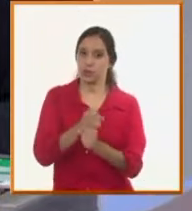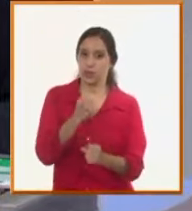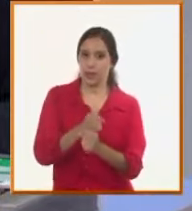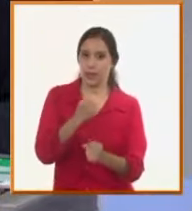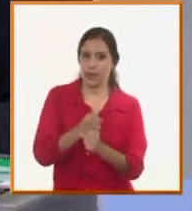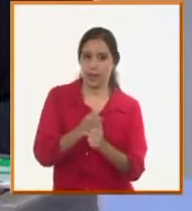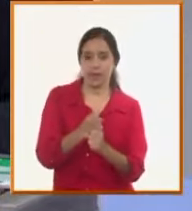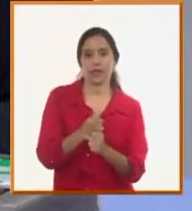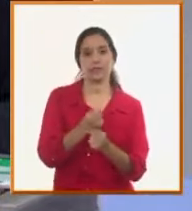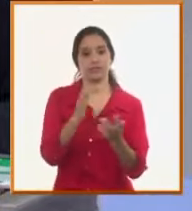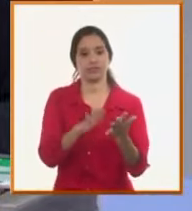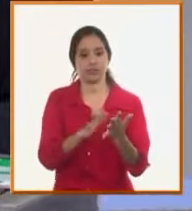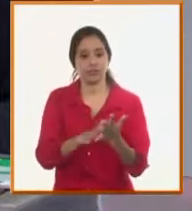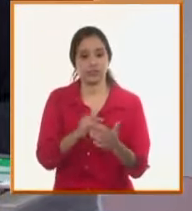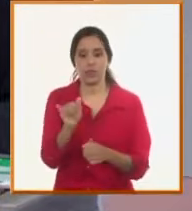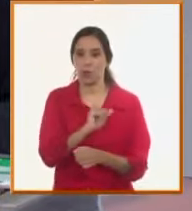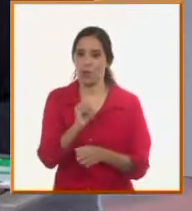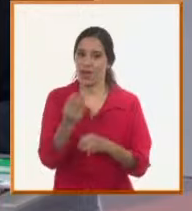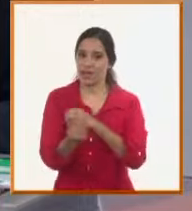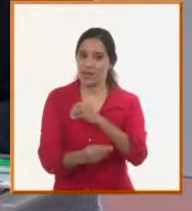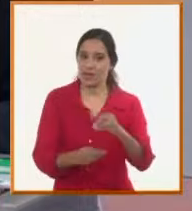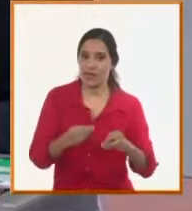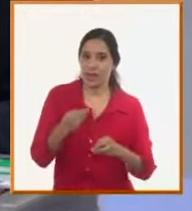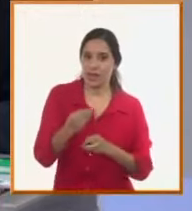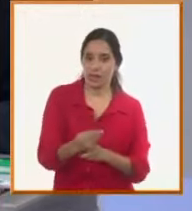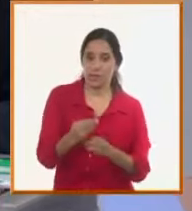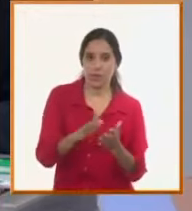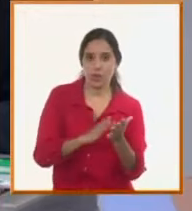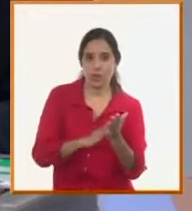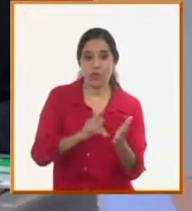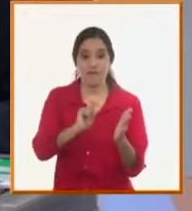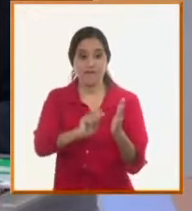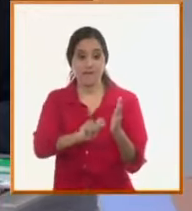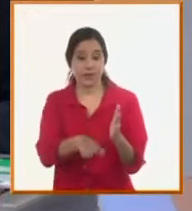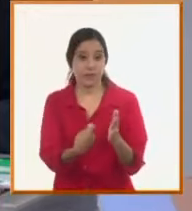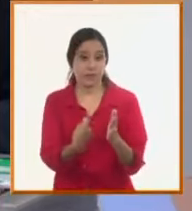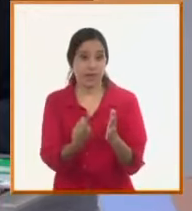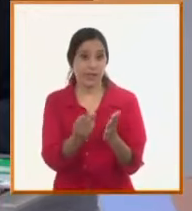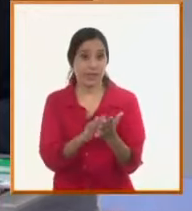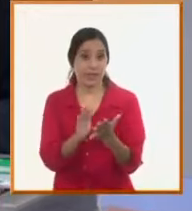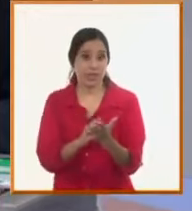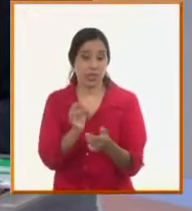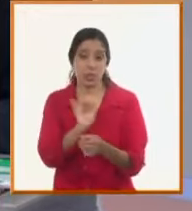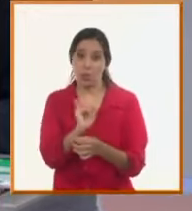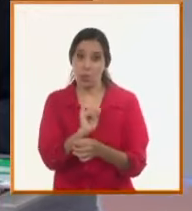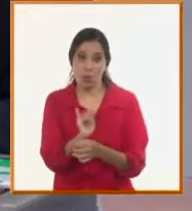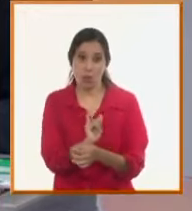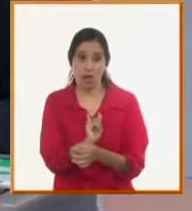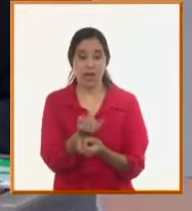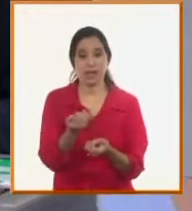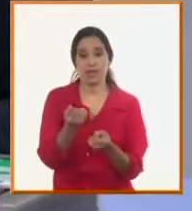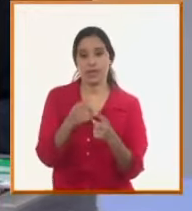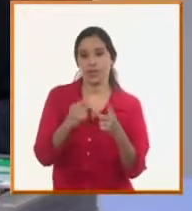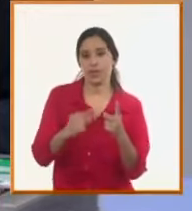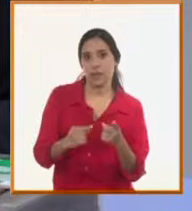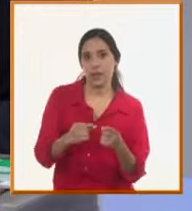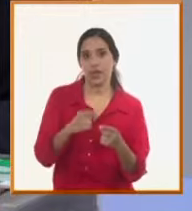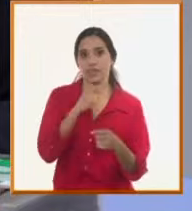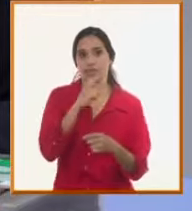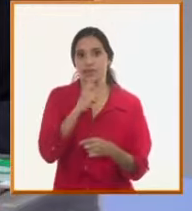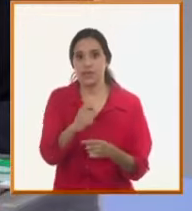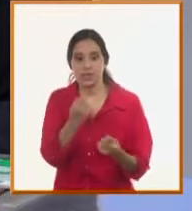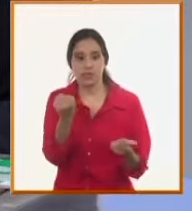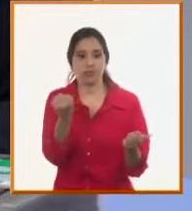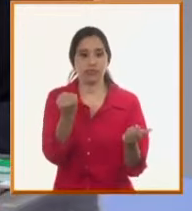de los procesos, como le decía, en la transformación digital, en la firma digital, para ahorrarnos también el tema del cuño,